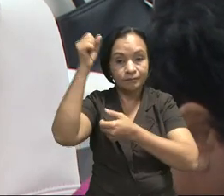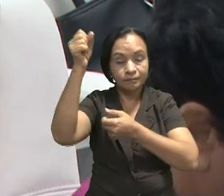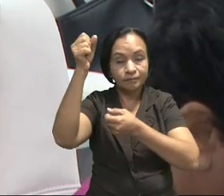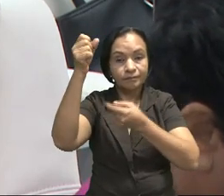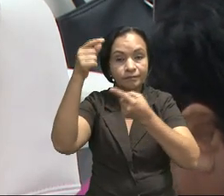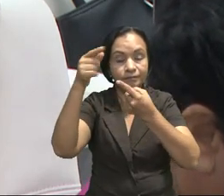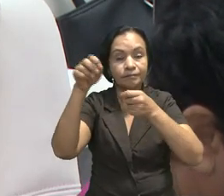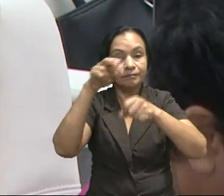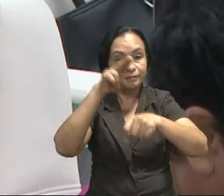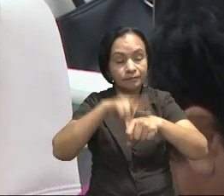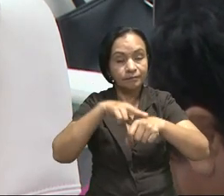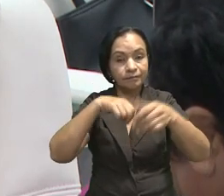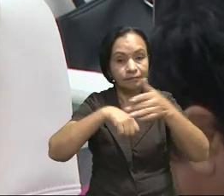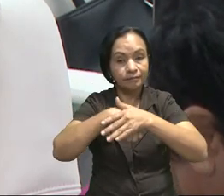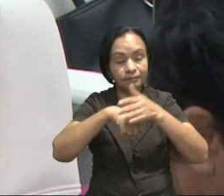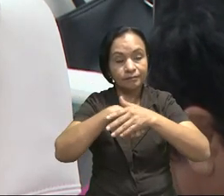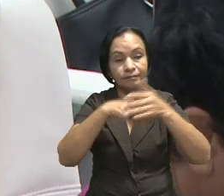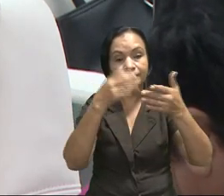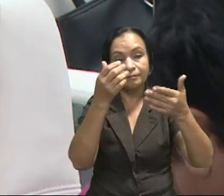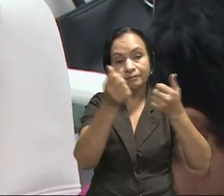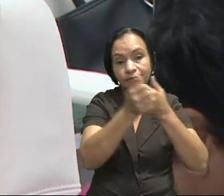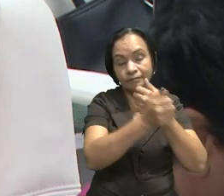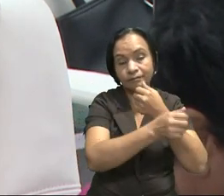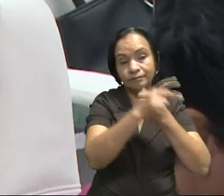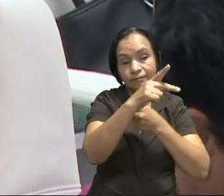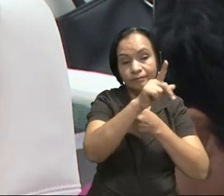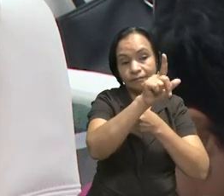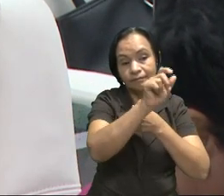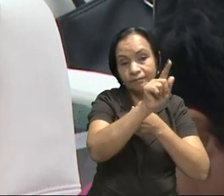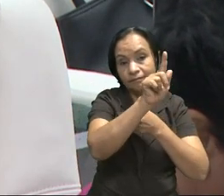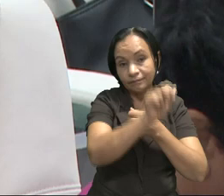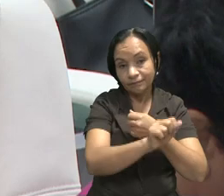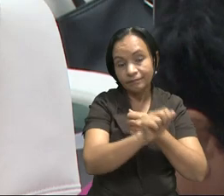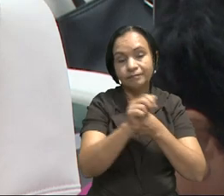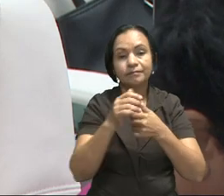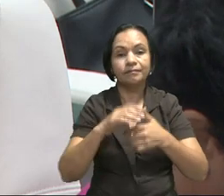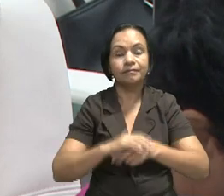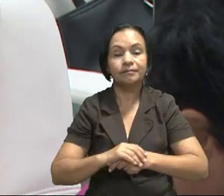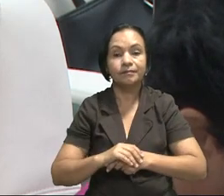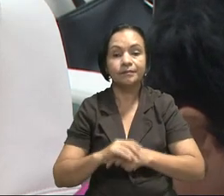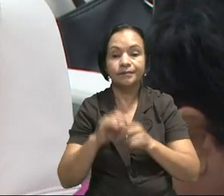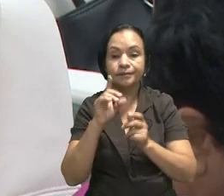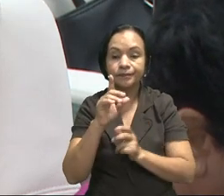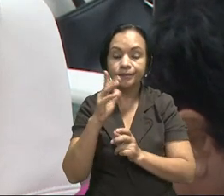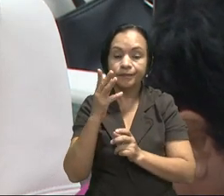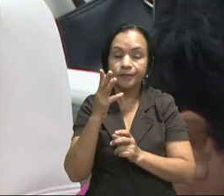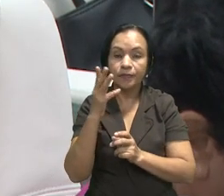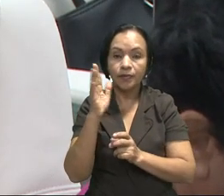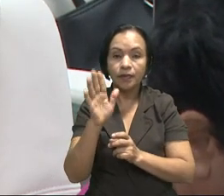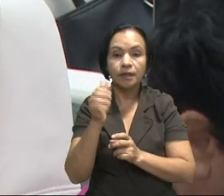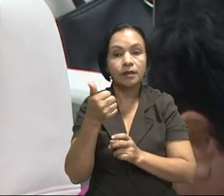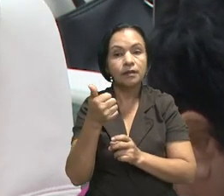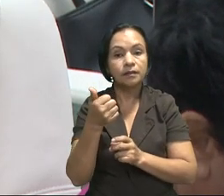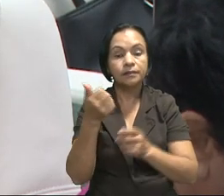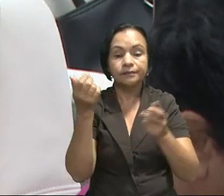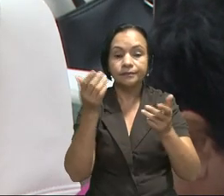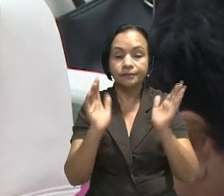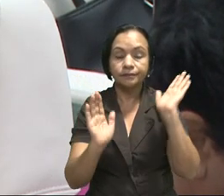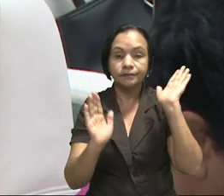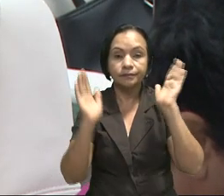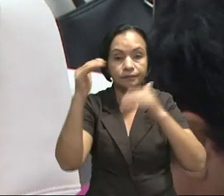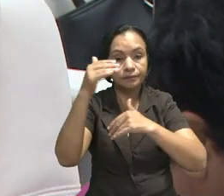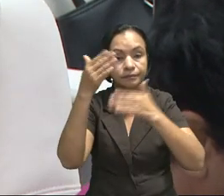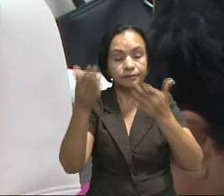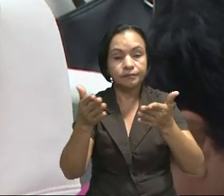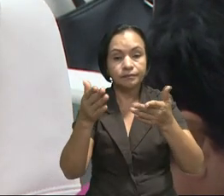Selección Nacional de Fútbol ante Estudiantes de La Plata, Argentina. Y en 1996, diploma otorgado por